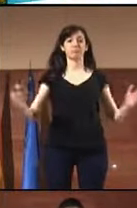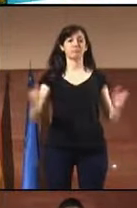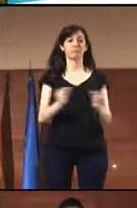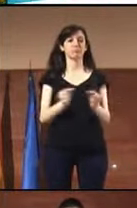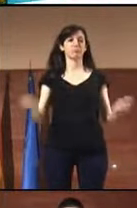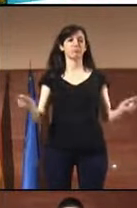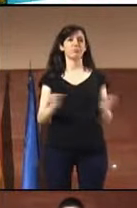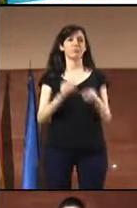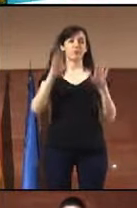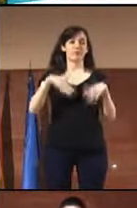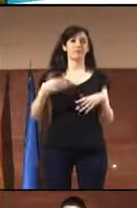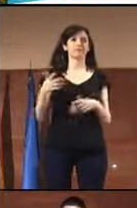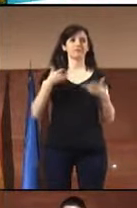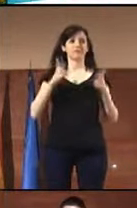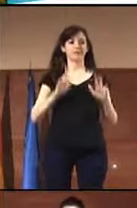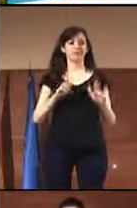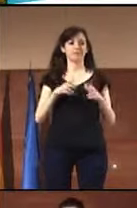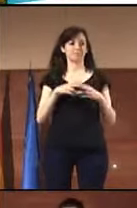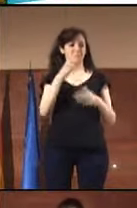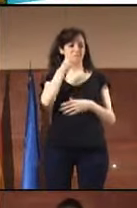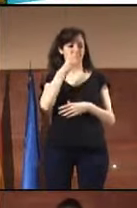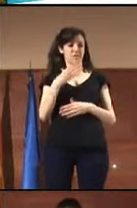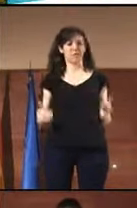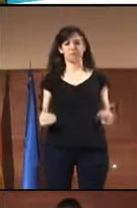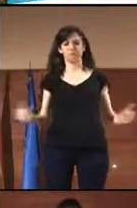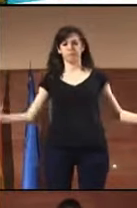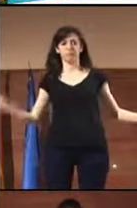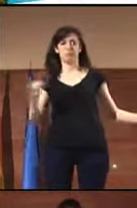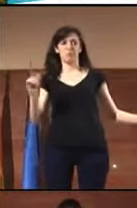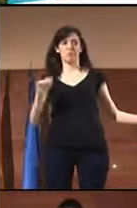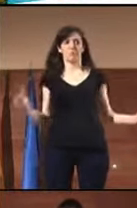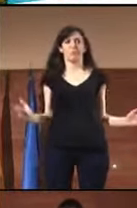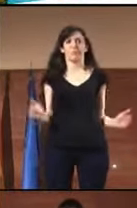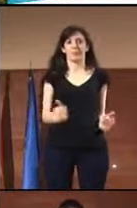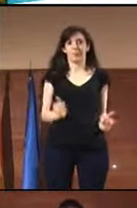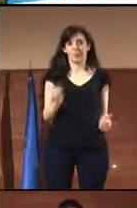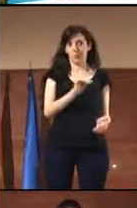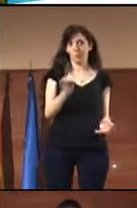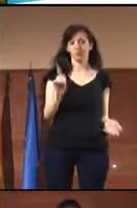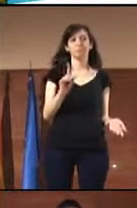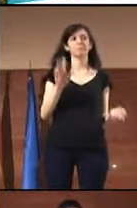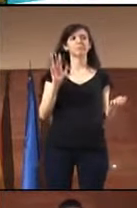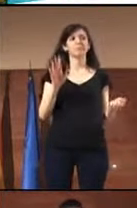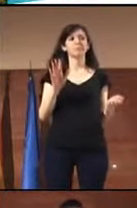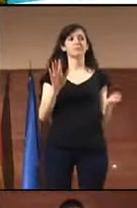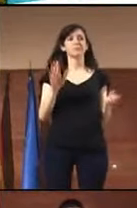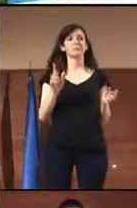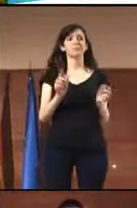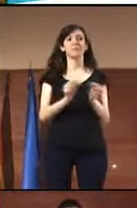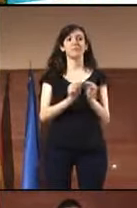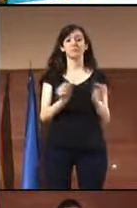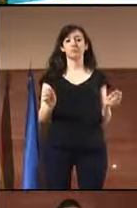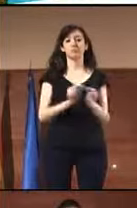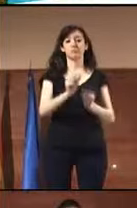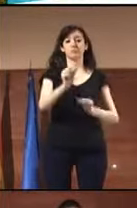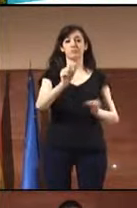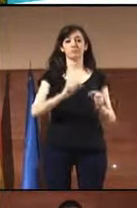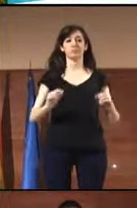estar cómodo y dentro de la silla, no que ni que te sobre ni que estés apretado, pero la profundidad es importantísima,